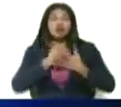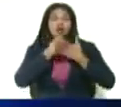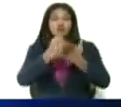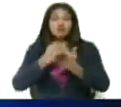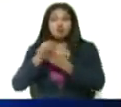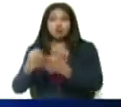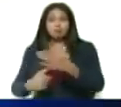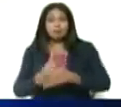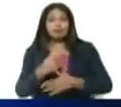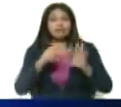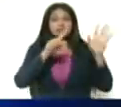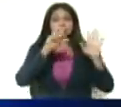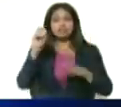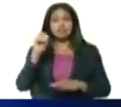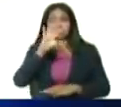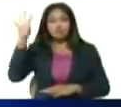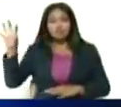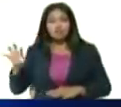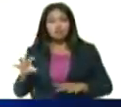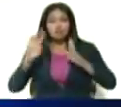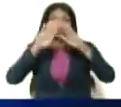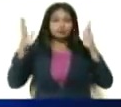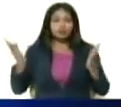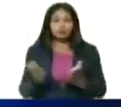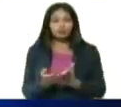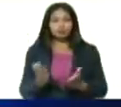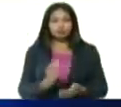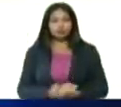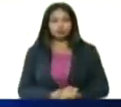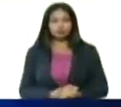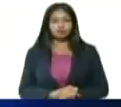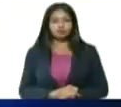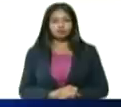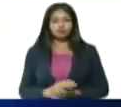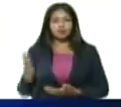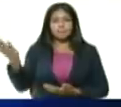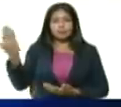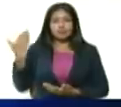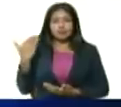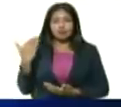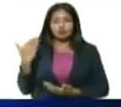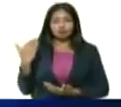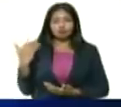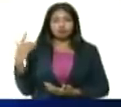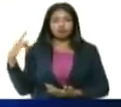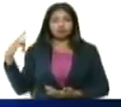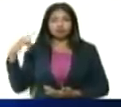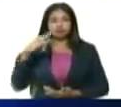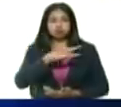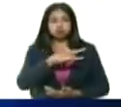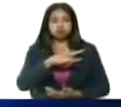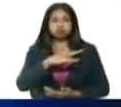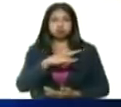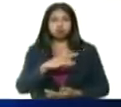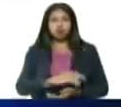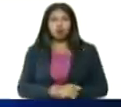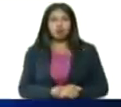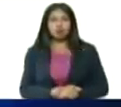de 60 países del mundo. Vinieron directo de Moscú en un avión